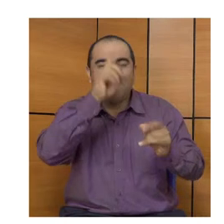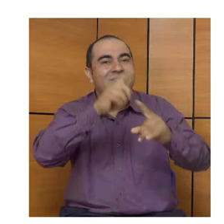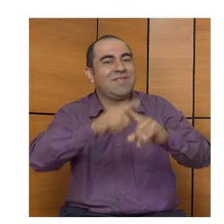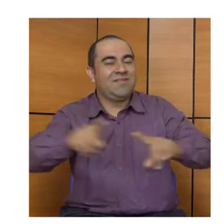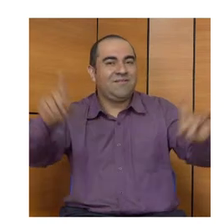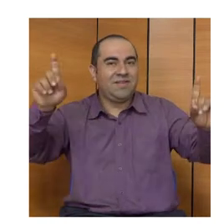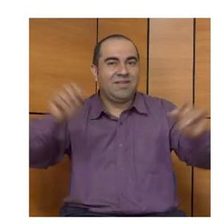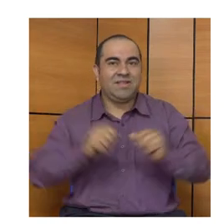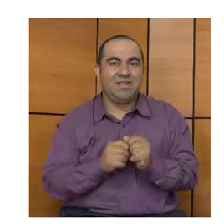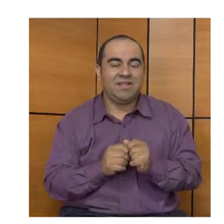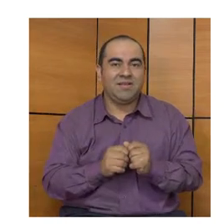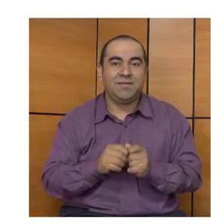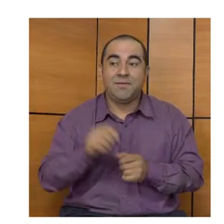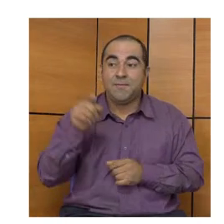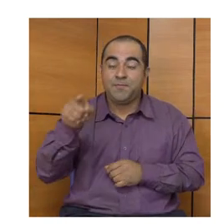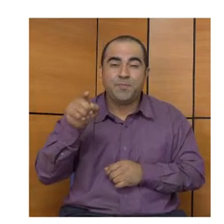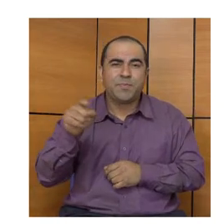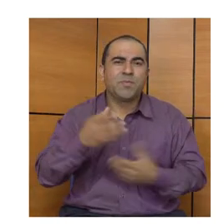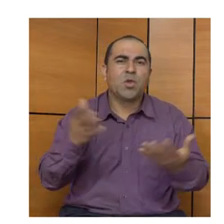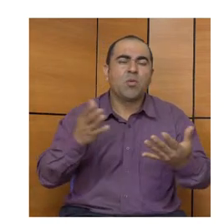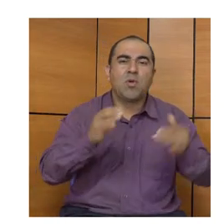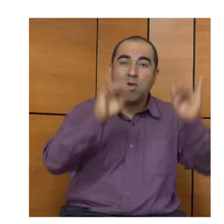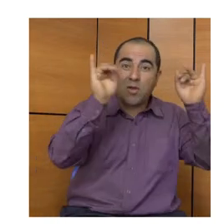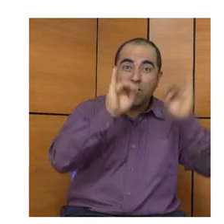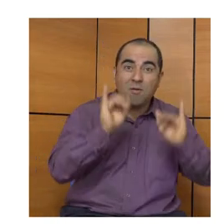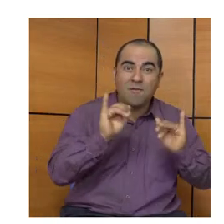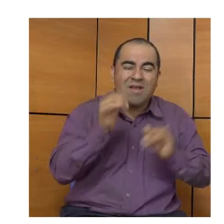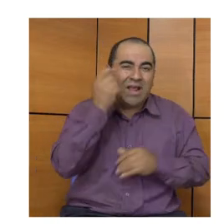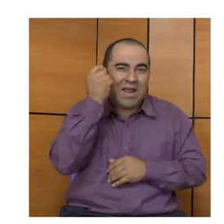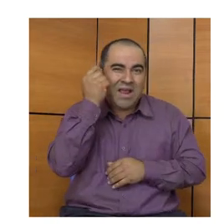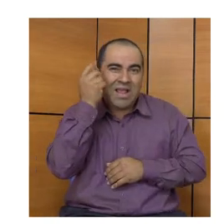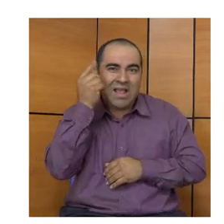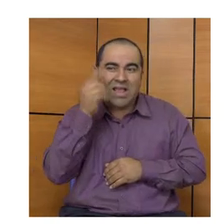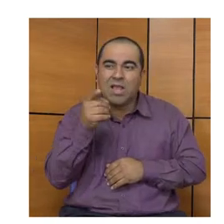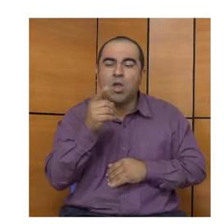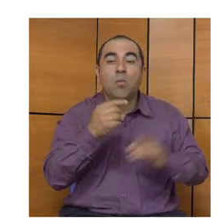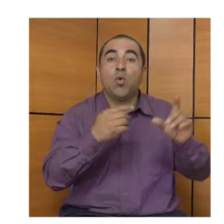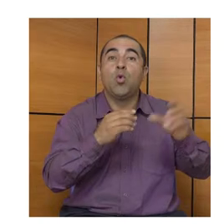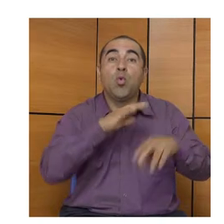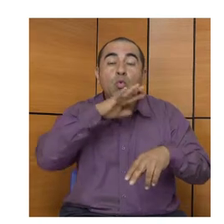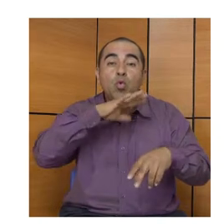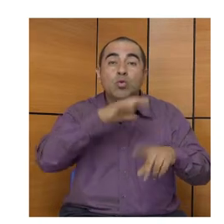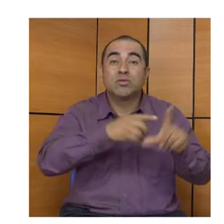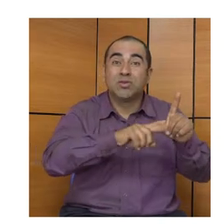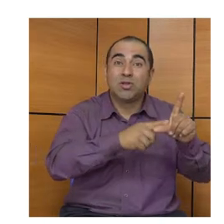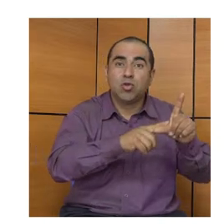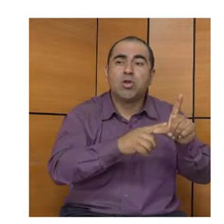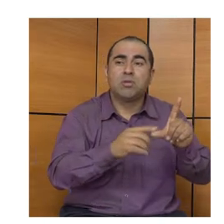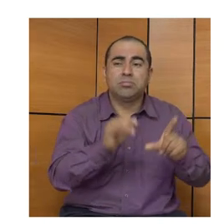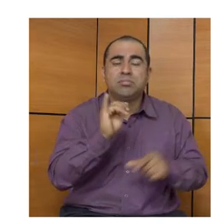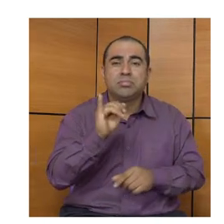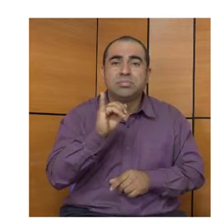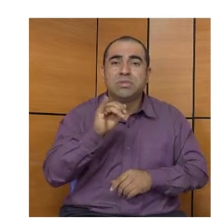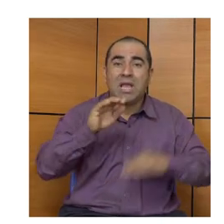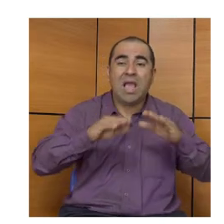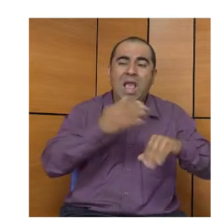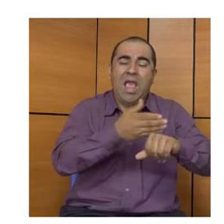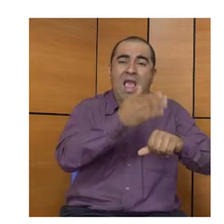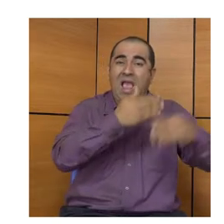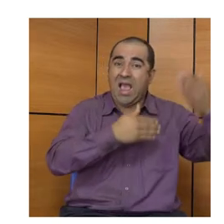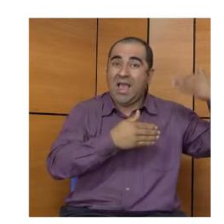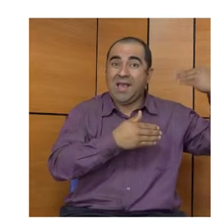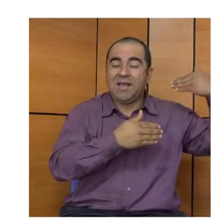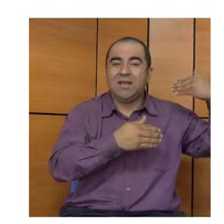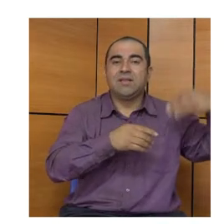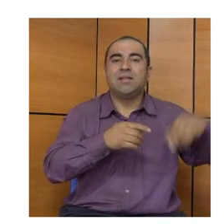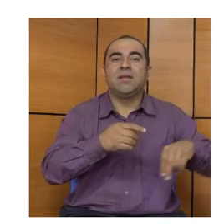encontramos que estos modelos clásicos para entender la aceptación de tecnología funcionan. Cuando empezamos a